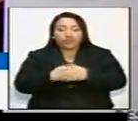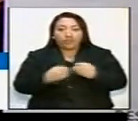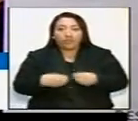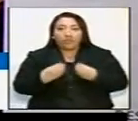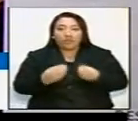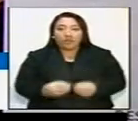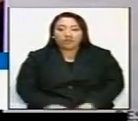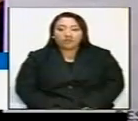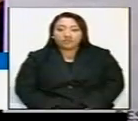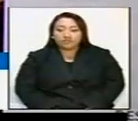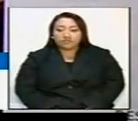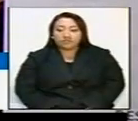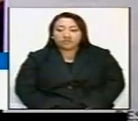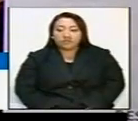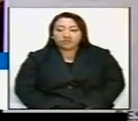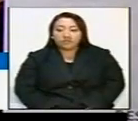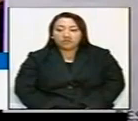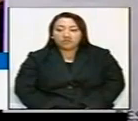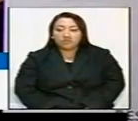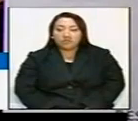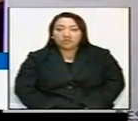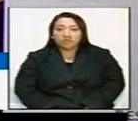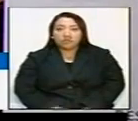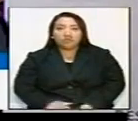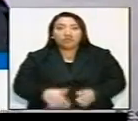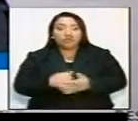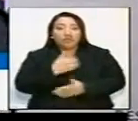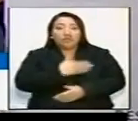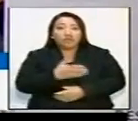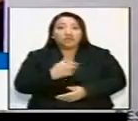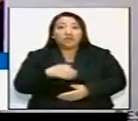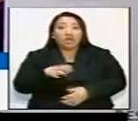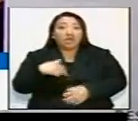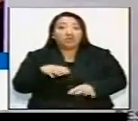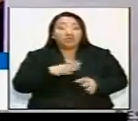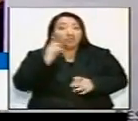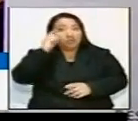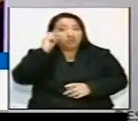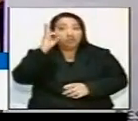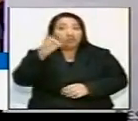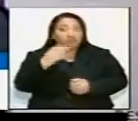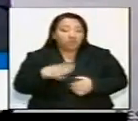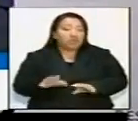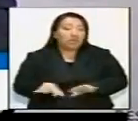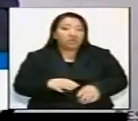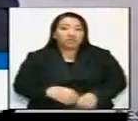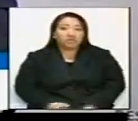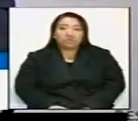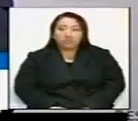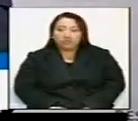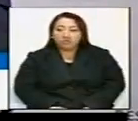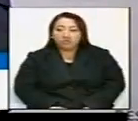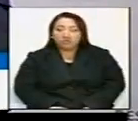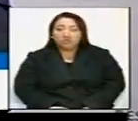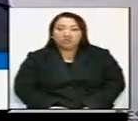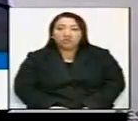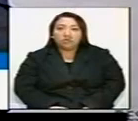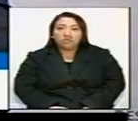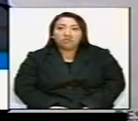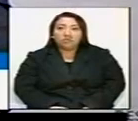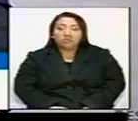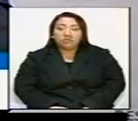productividad han tenido beneficios significativos y hemos hecho algunas proyecciones para mostrarles que si